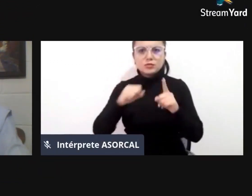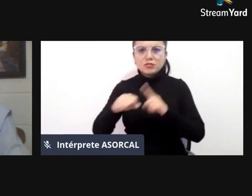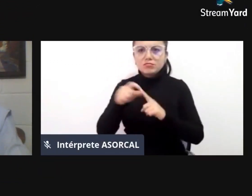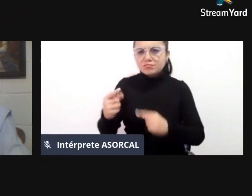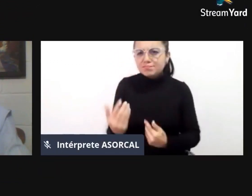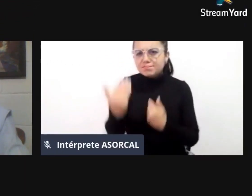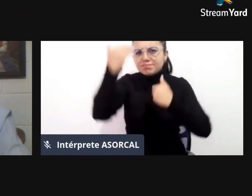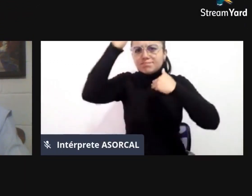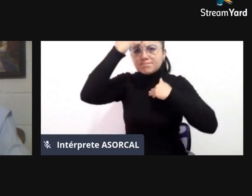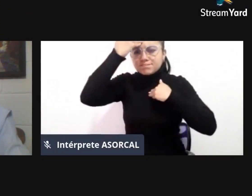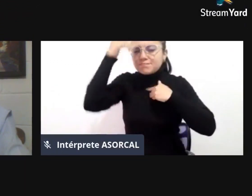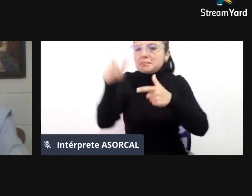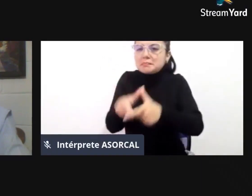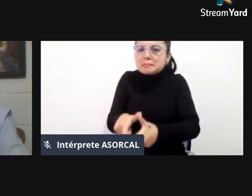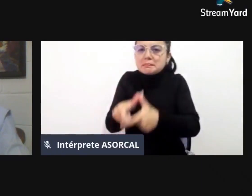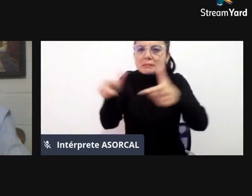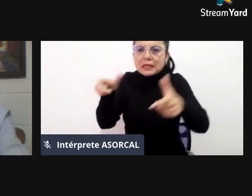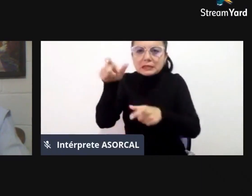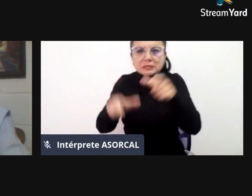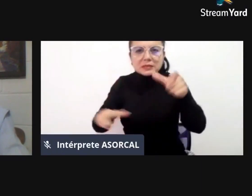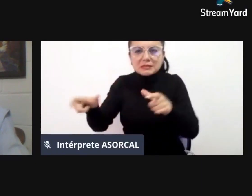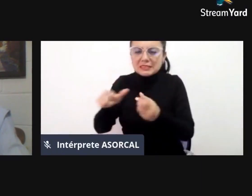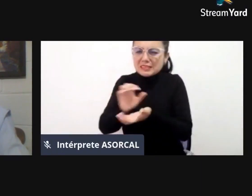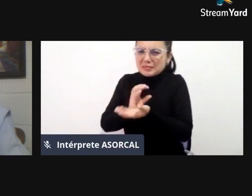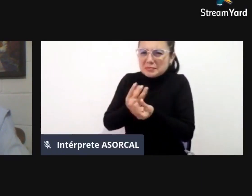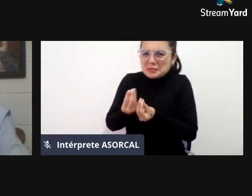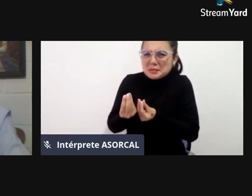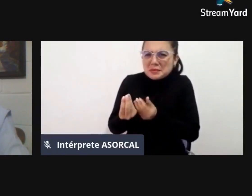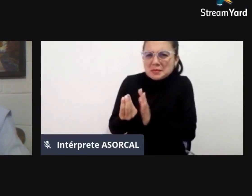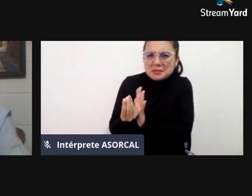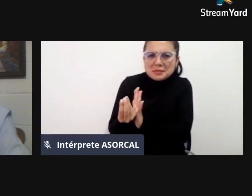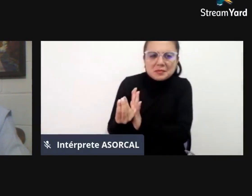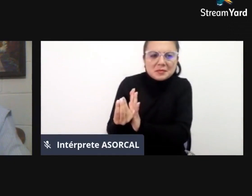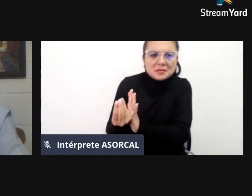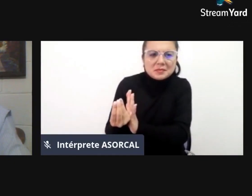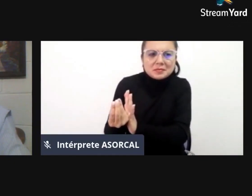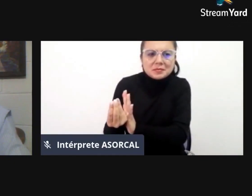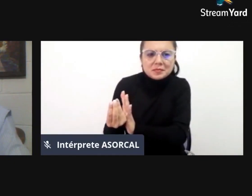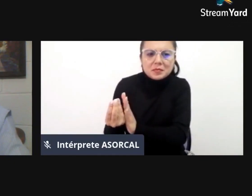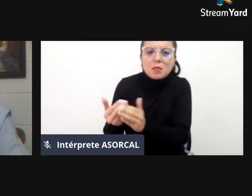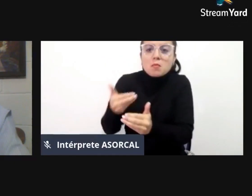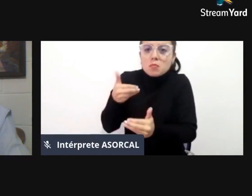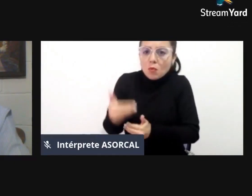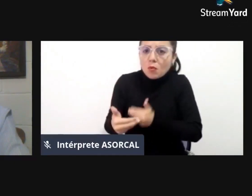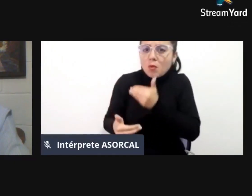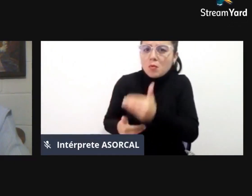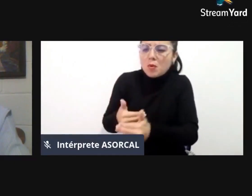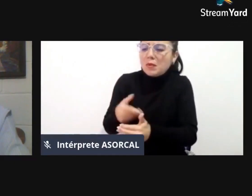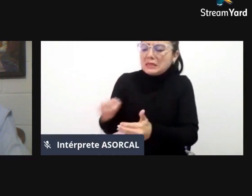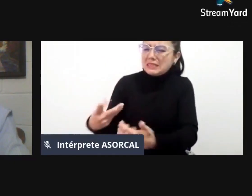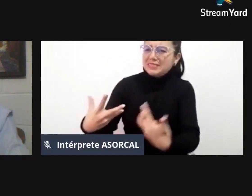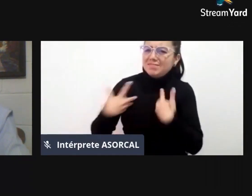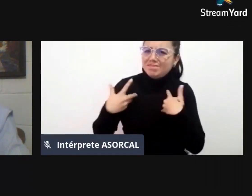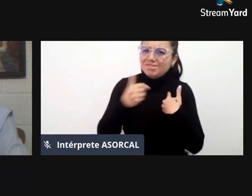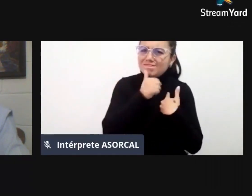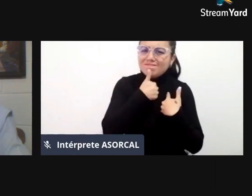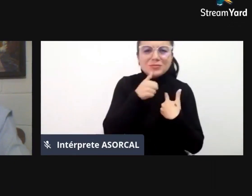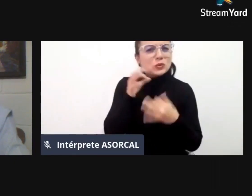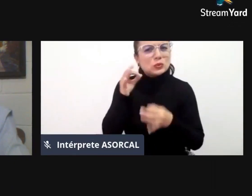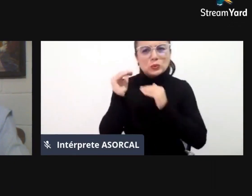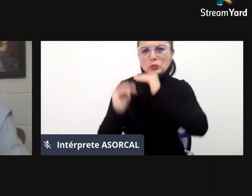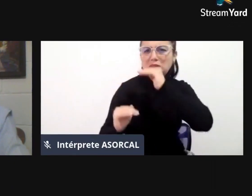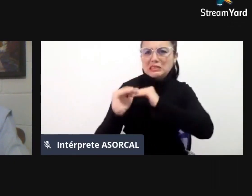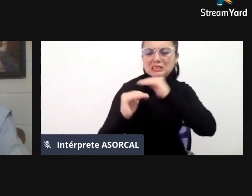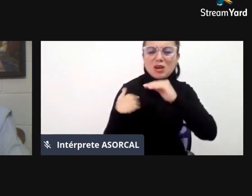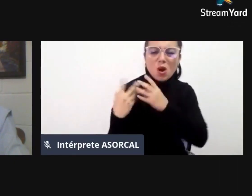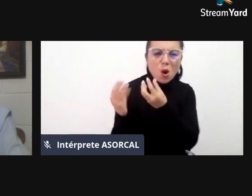grandes mayorías marginadas y que las llevó a su vez a percibirse como víctimas de injusticias y a organizarse para superarlos.